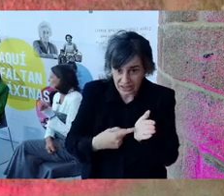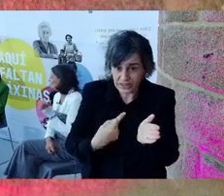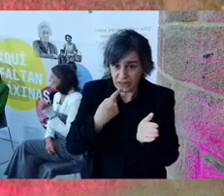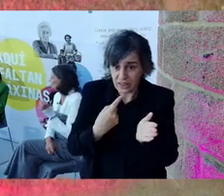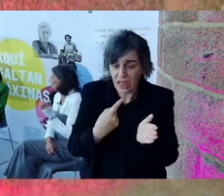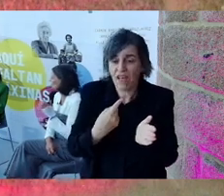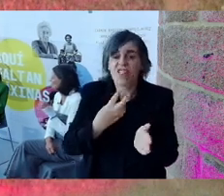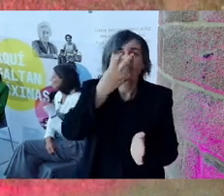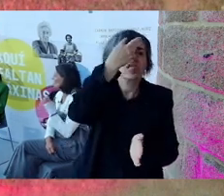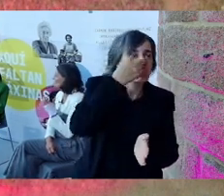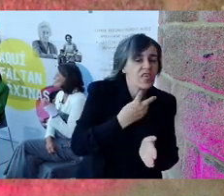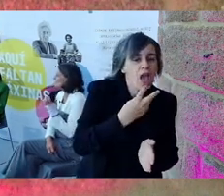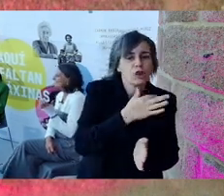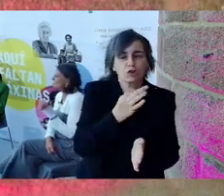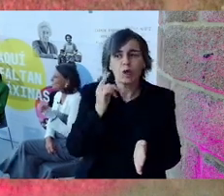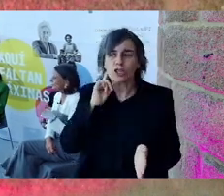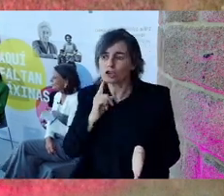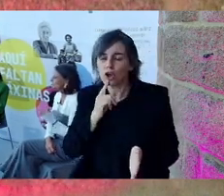los ciegos